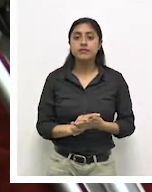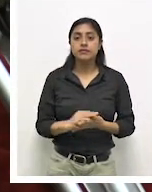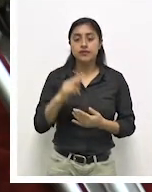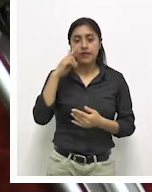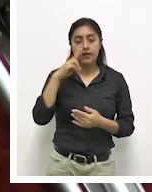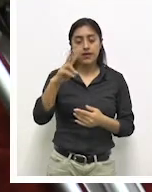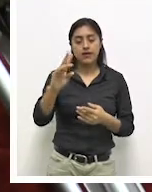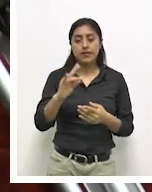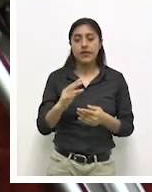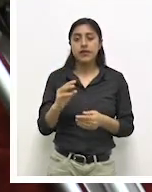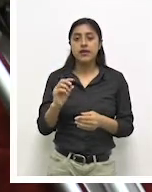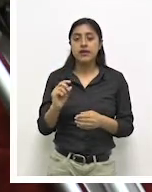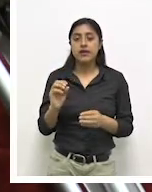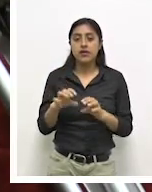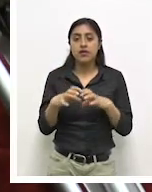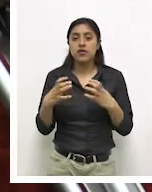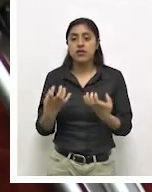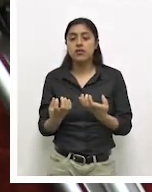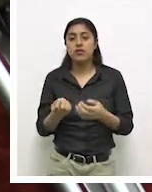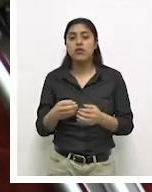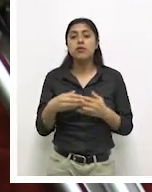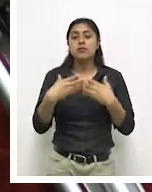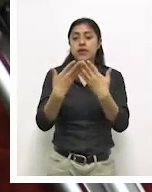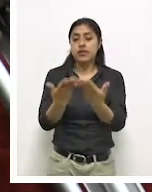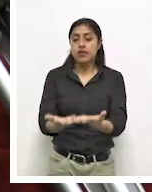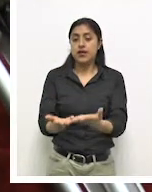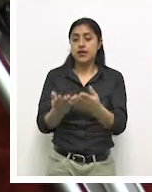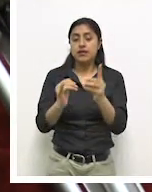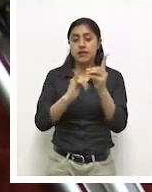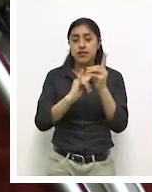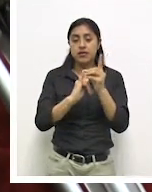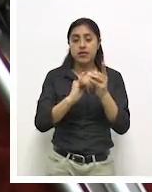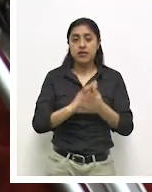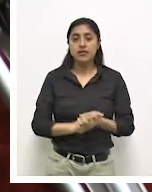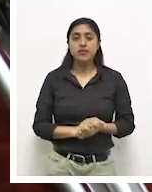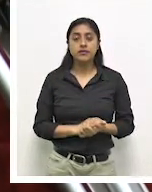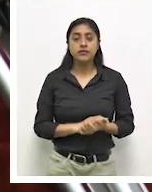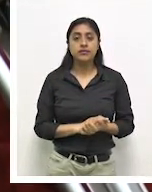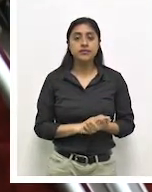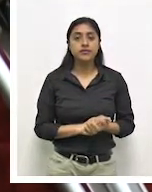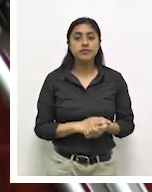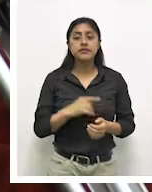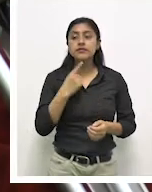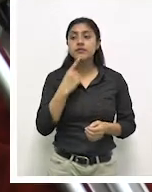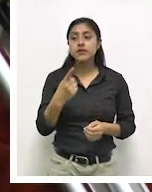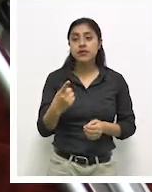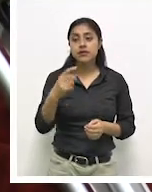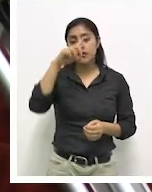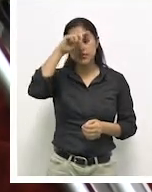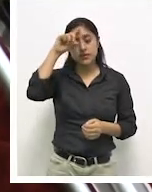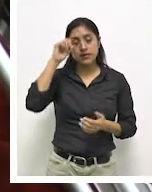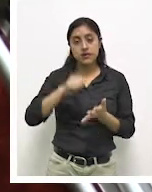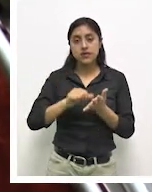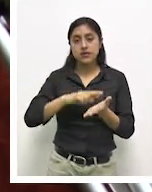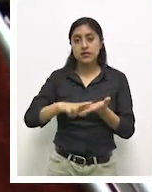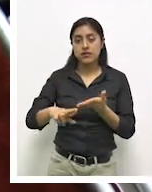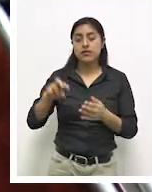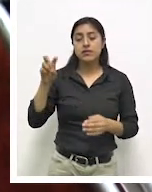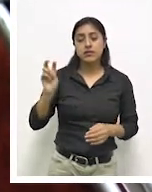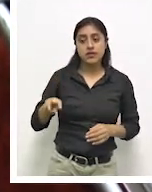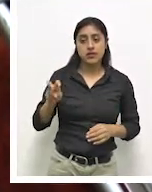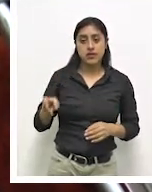ver lo de mi DPI y bendito sea Dios, sí se va a lograr. Les digo a ellos de que es necesario